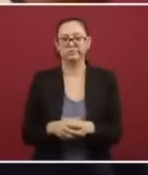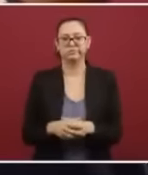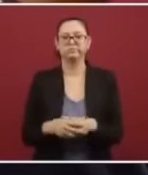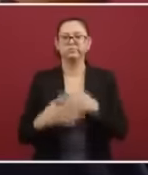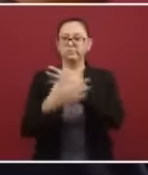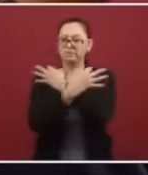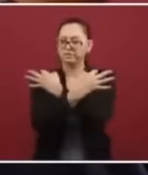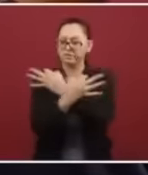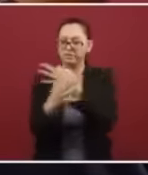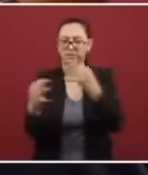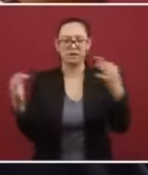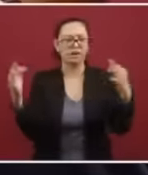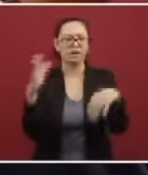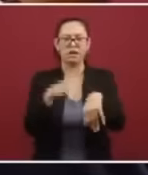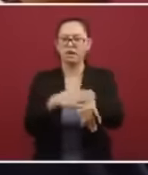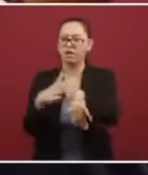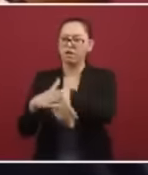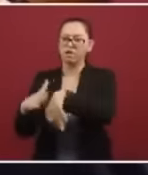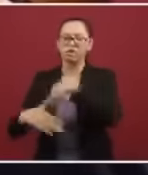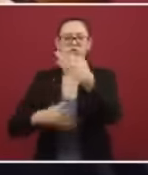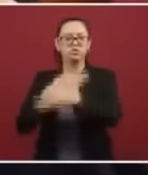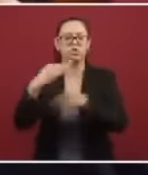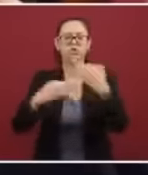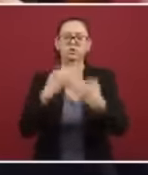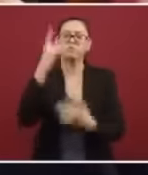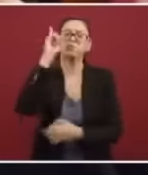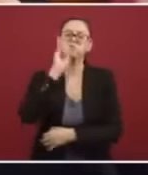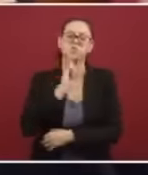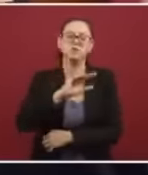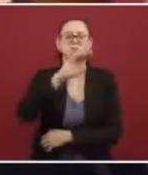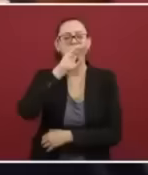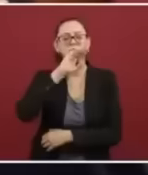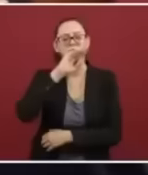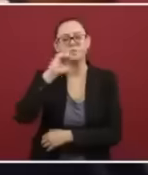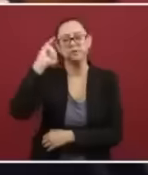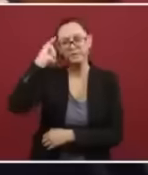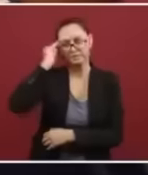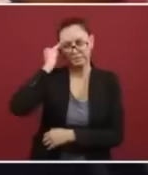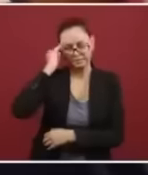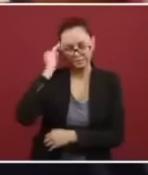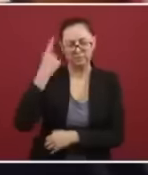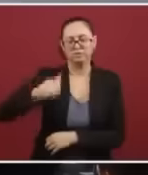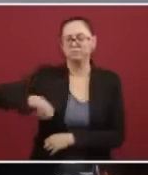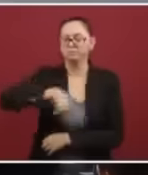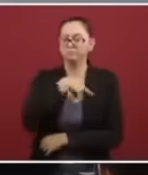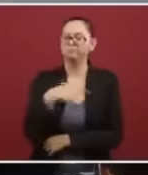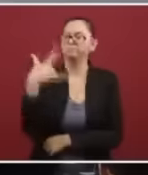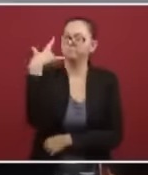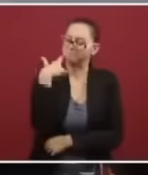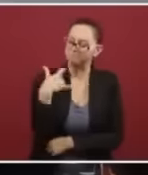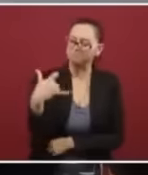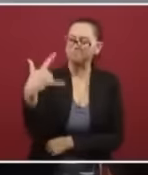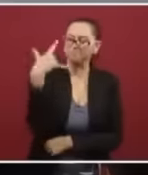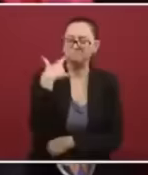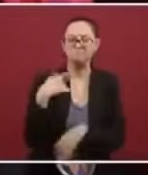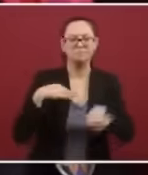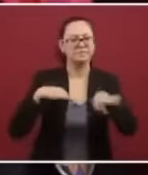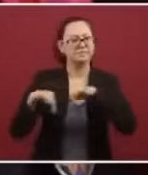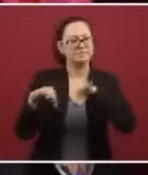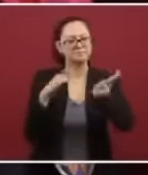todas nuestras mujeres, madres indígenas, que vamos a hacer el mejor trabajo que podamos para